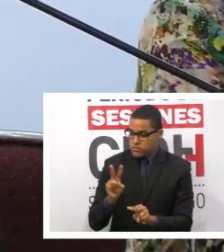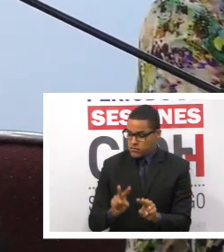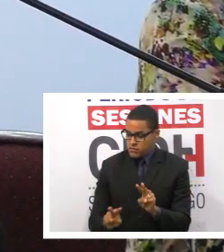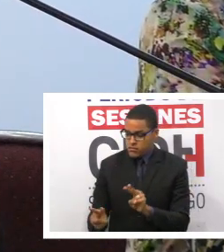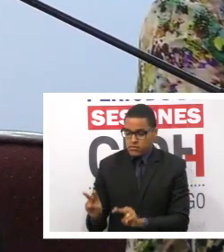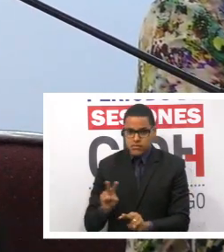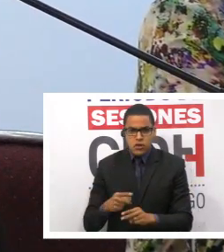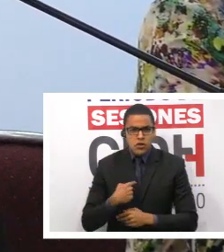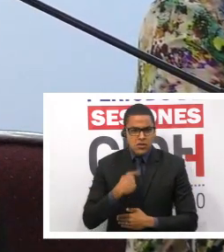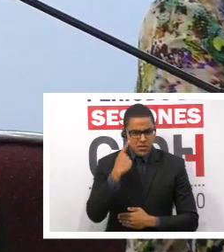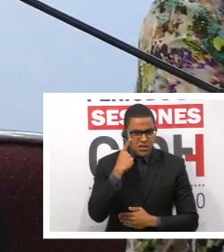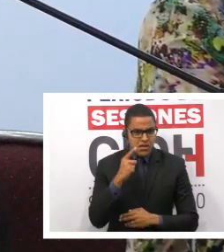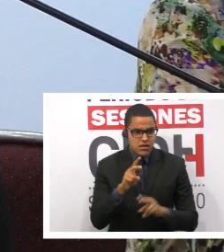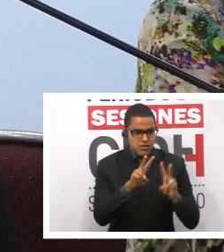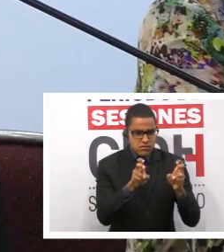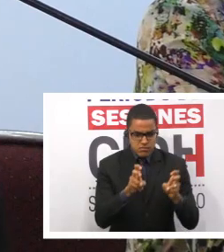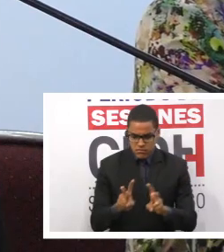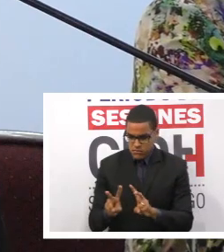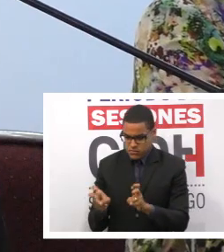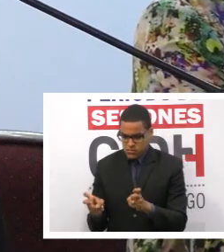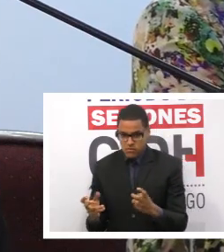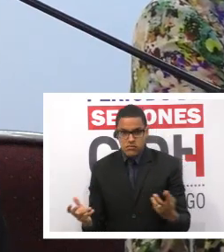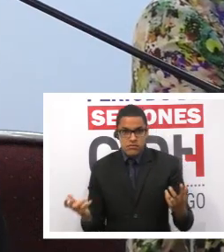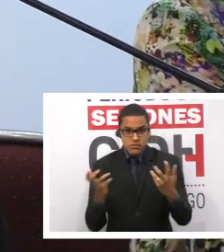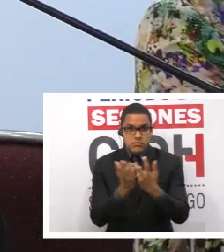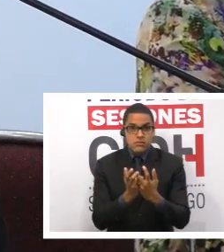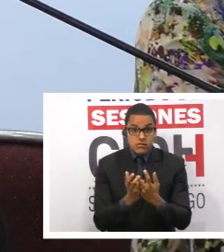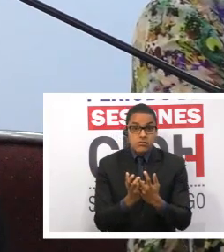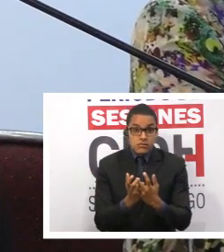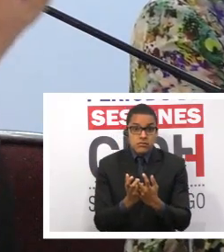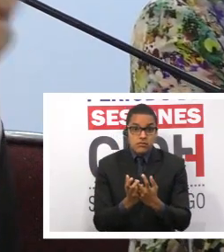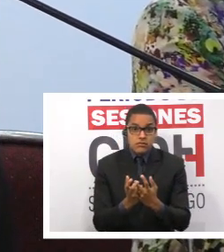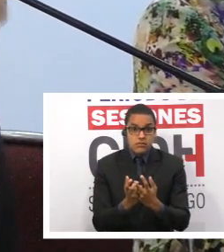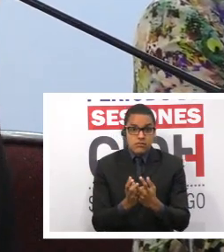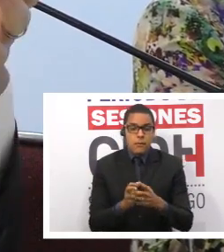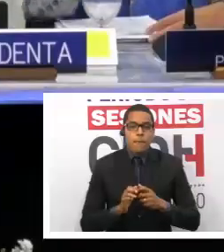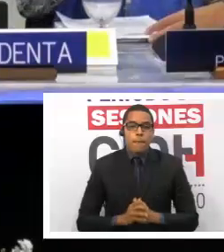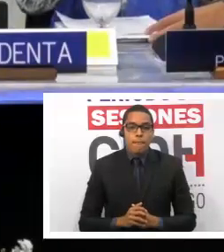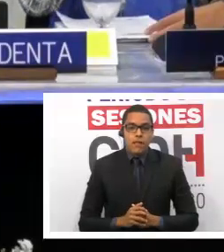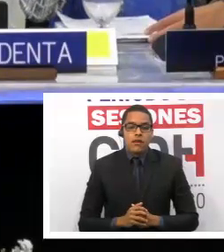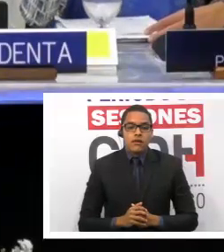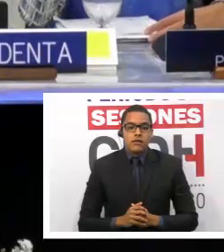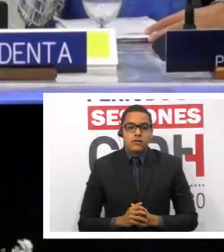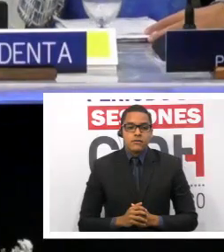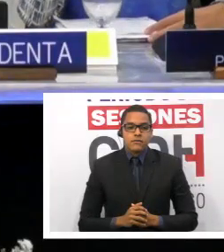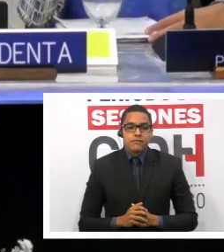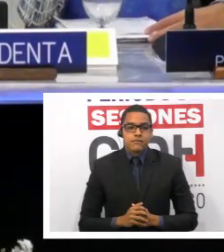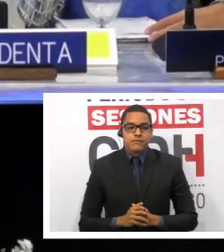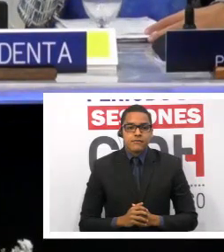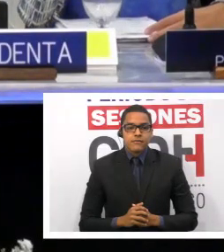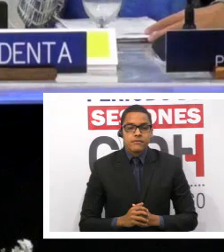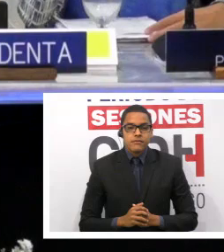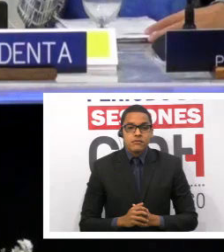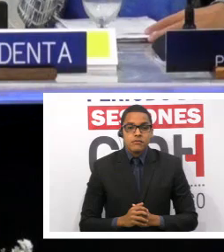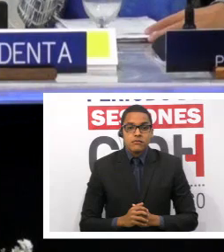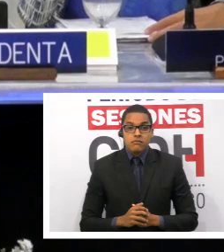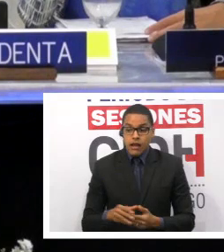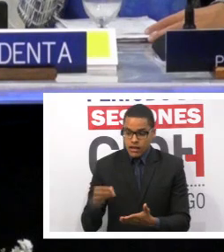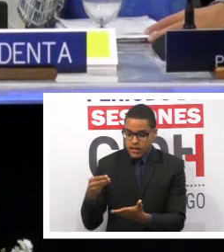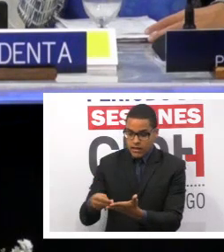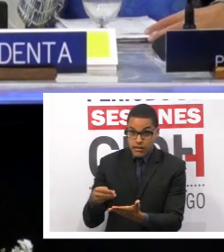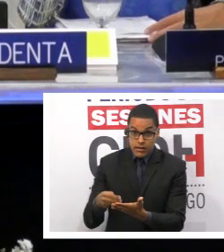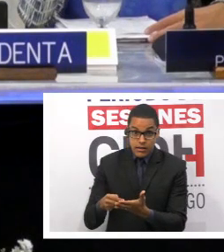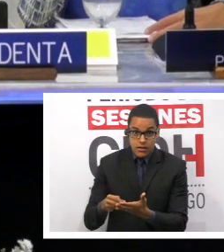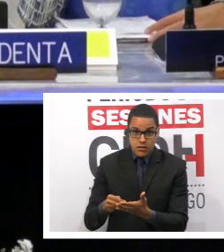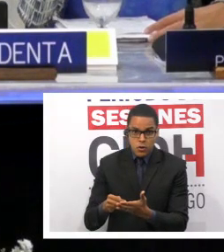conjugan porque algo que ha dicho el sistema universal es que todos los presupuestos deben repensarse en términos